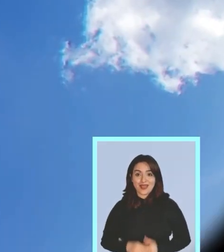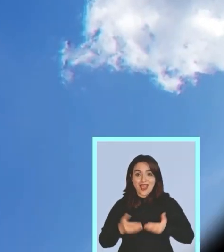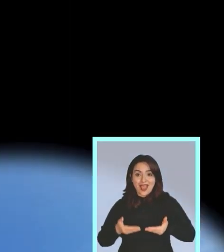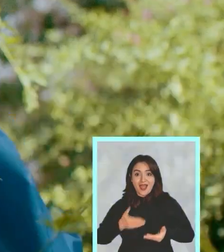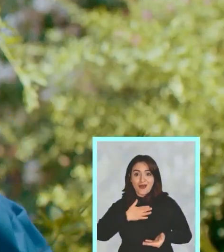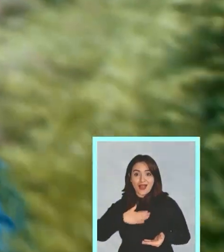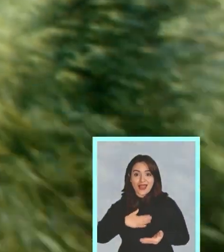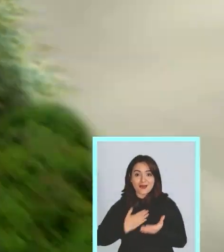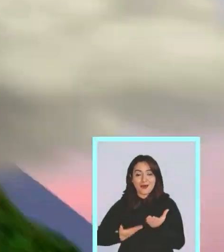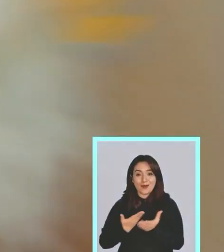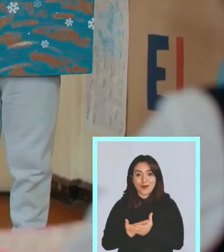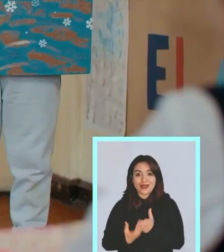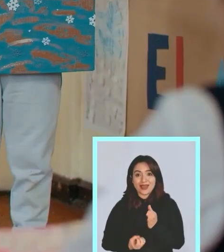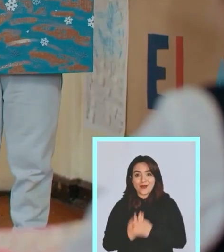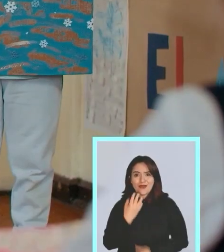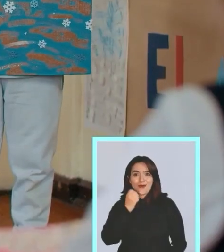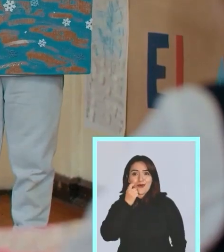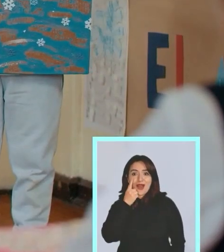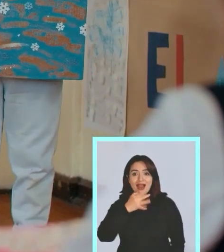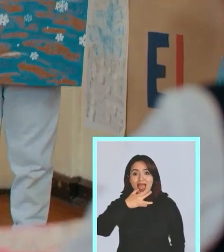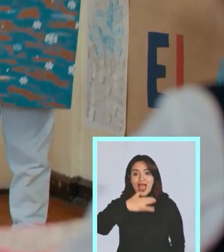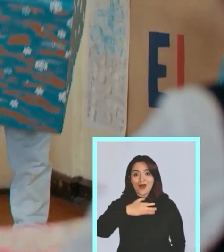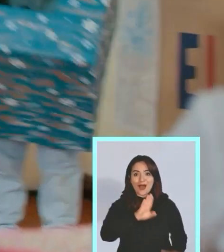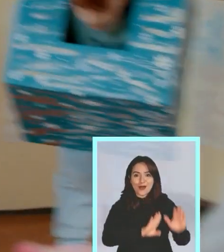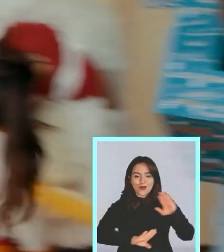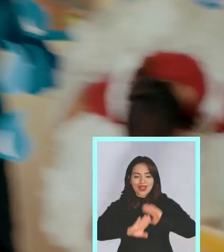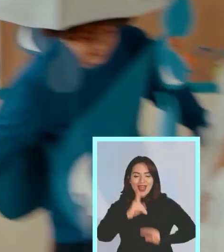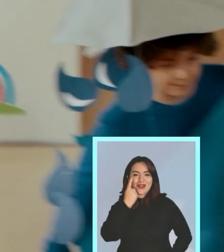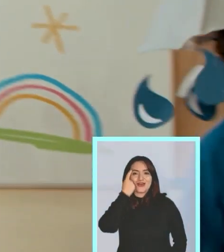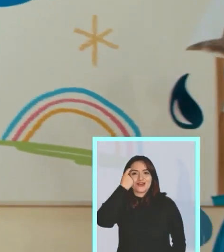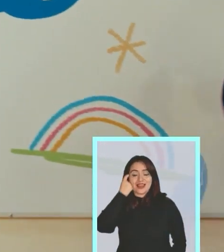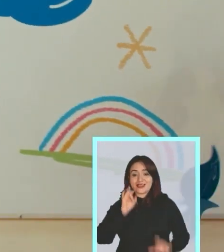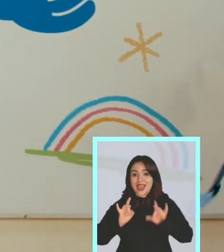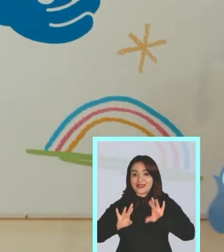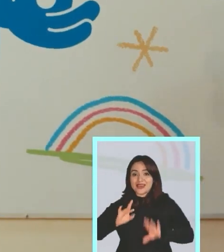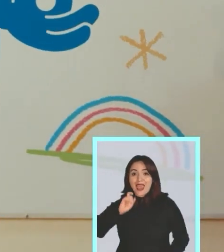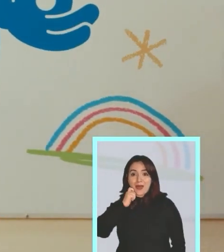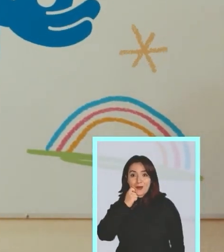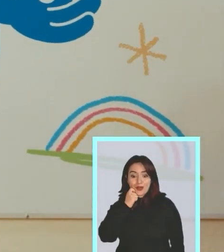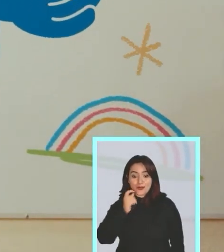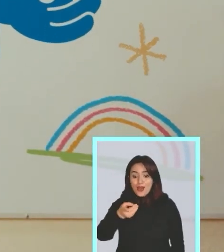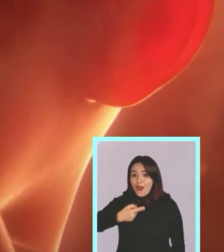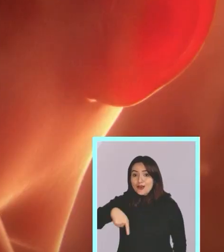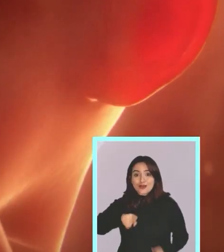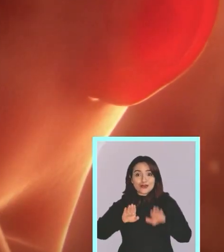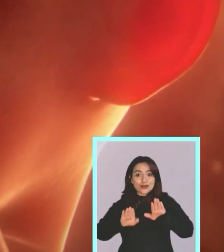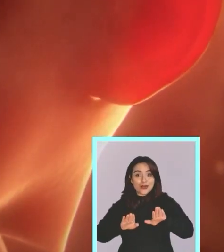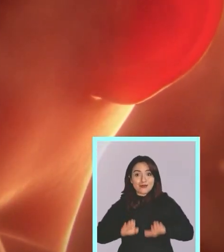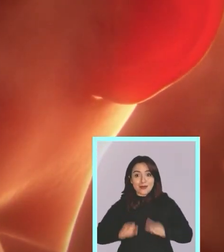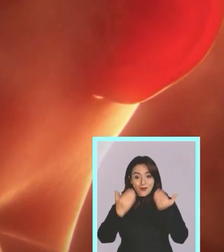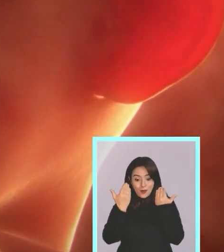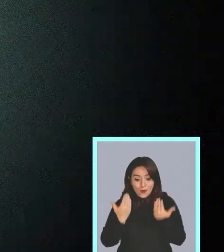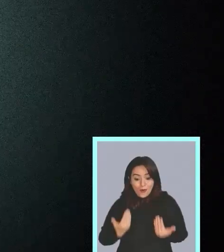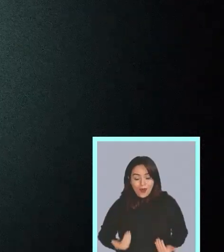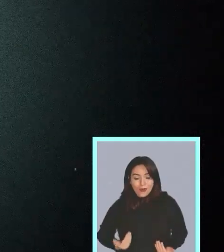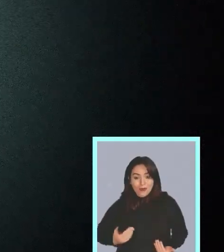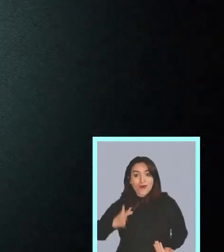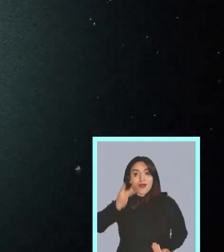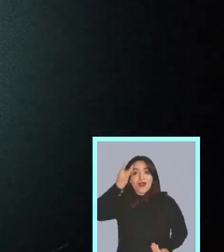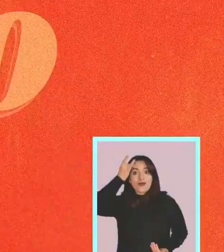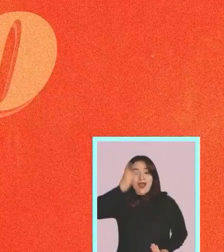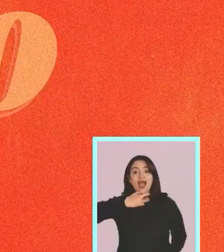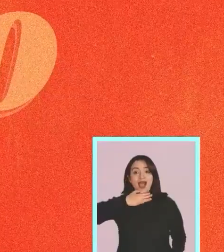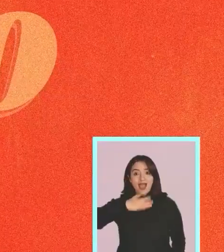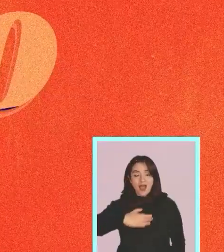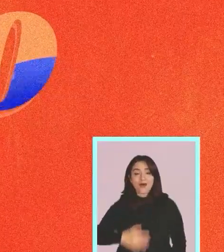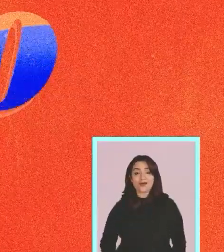de helado. Y hoy queremos proponerte que exista un nuevo estado, el estado consciente, así lo hemos llamado. Se trata de nosotros mismos, cuando nos